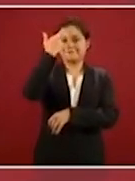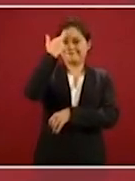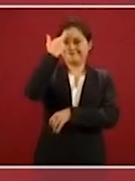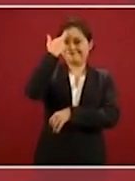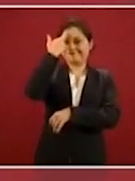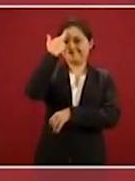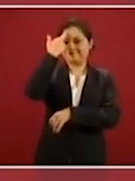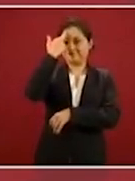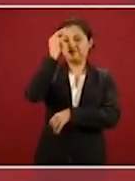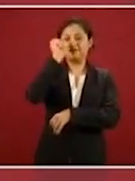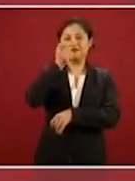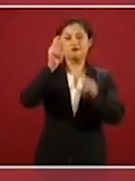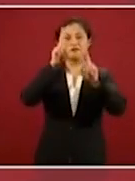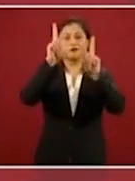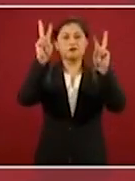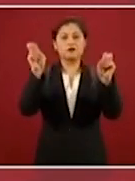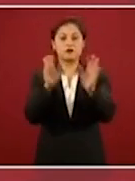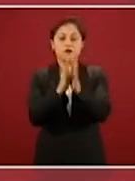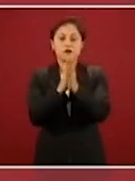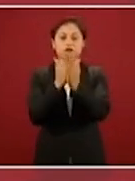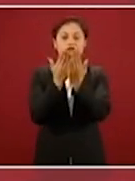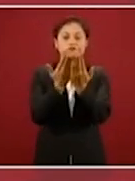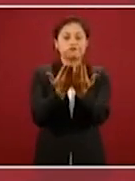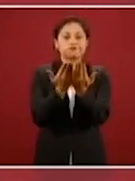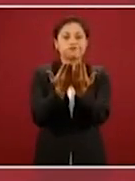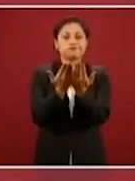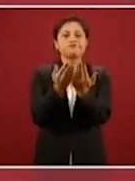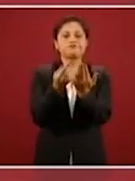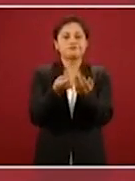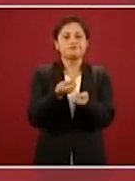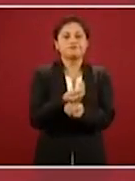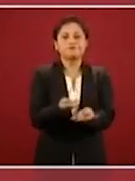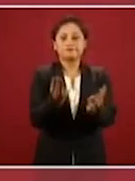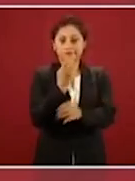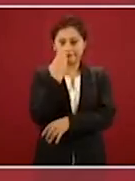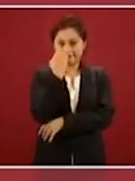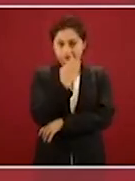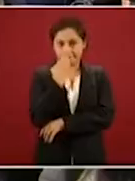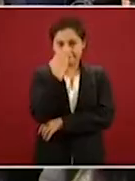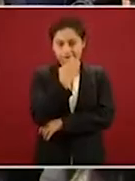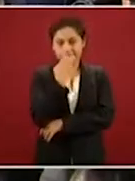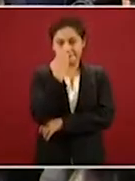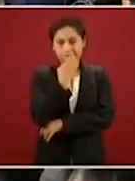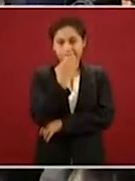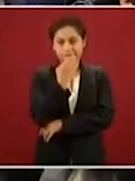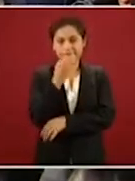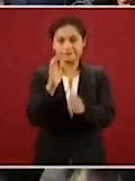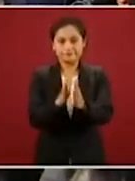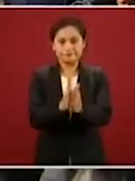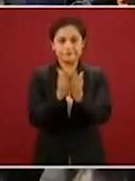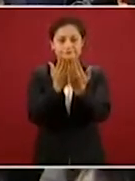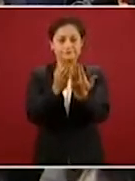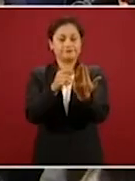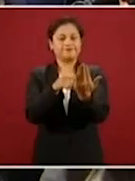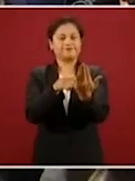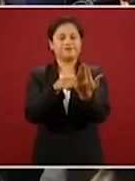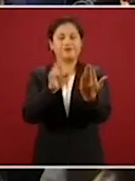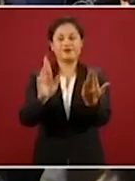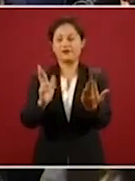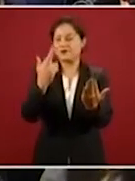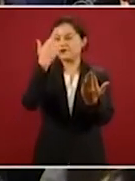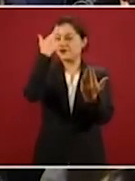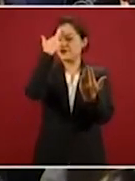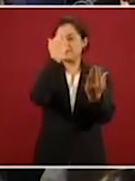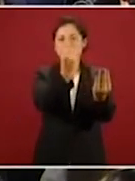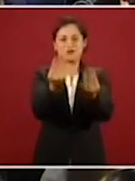de texto que nos traen recuerdos a muchos, a millones